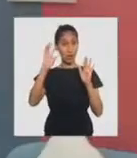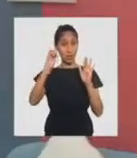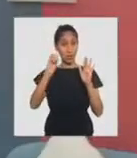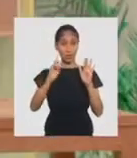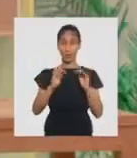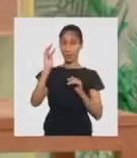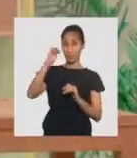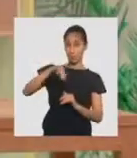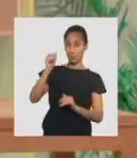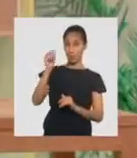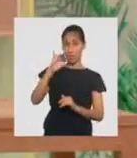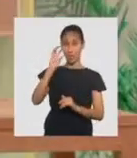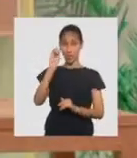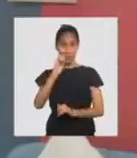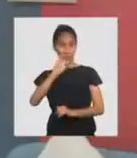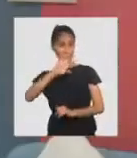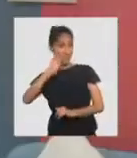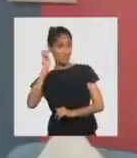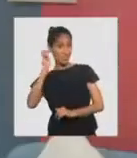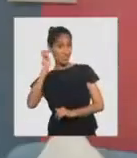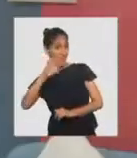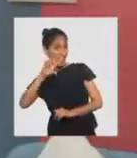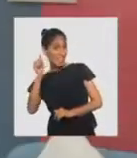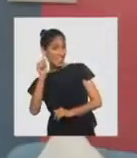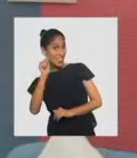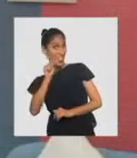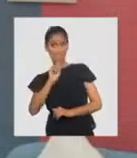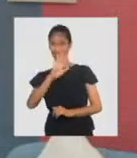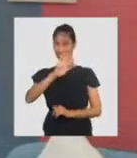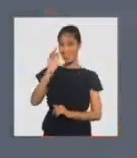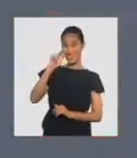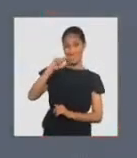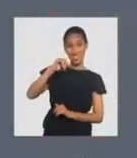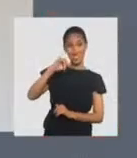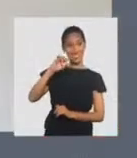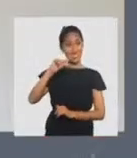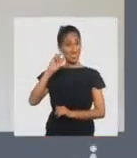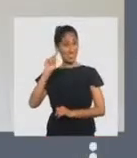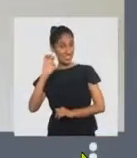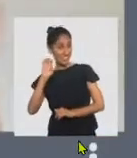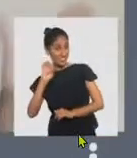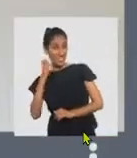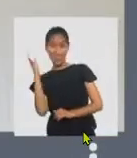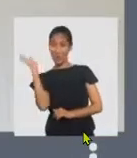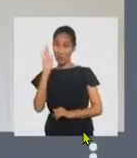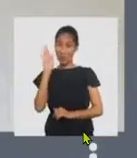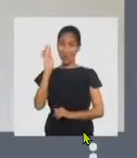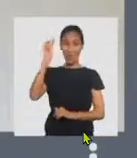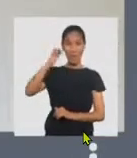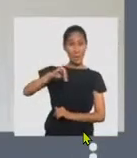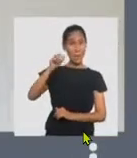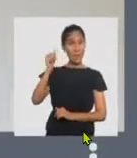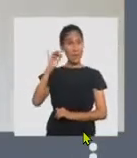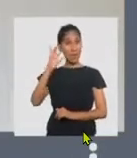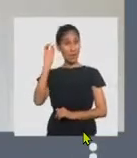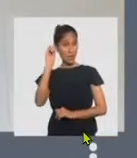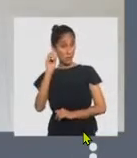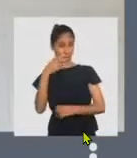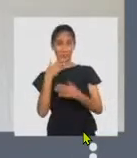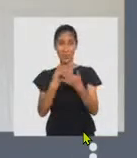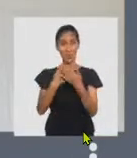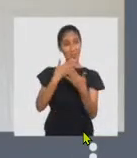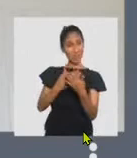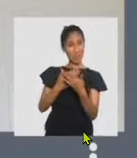Mario, Camila, Brigitte, Mario. Hola Brigitte, hola Mario. Nice to meet